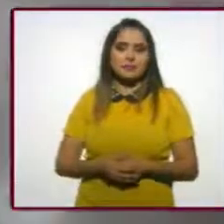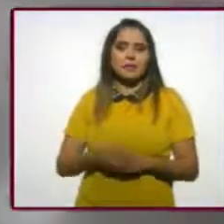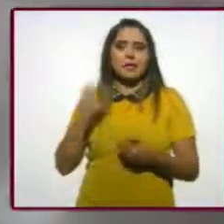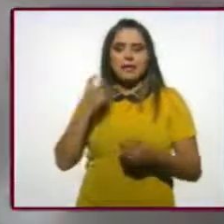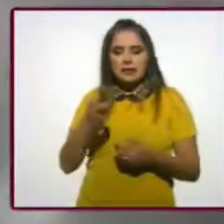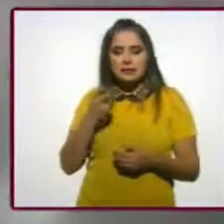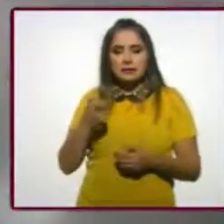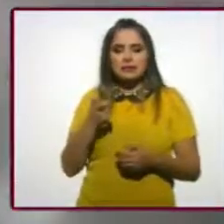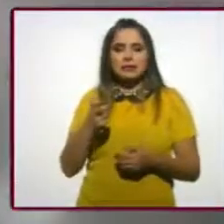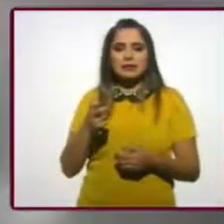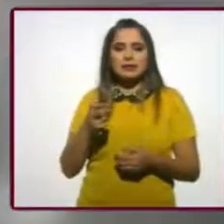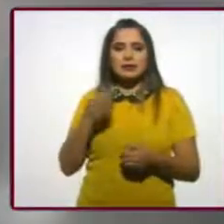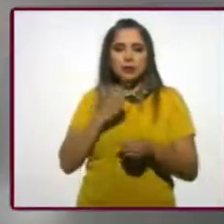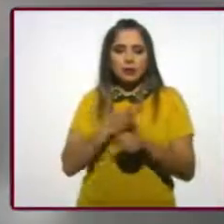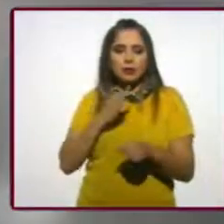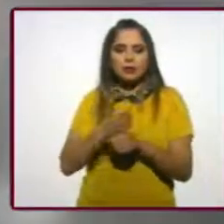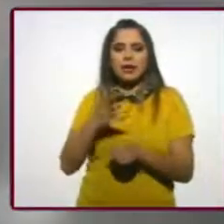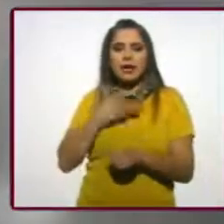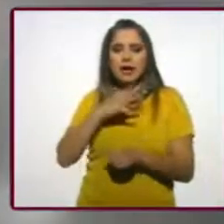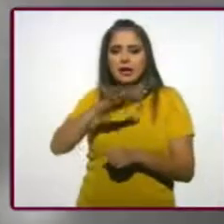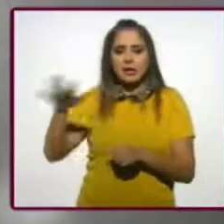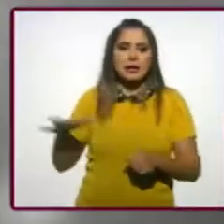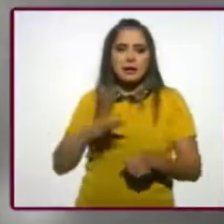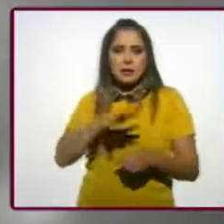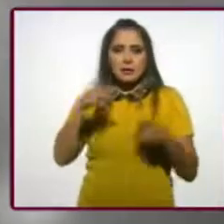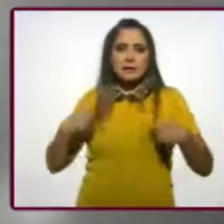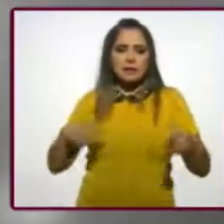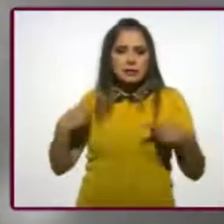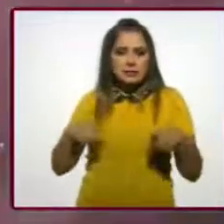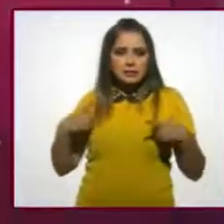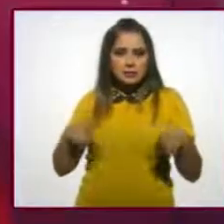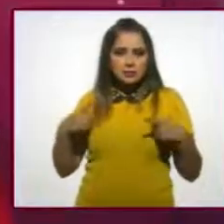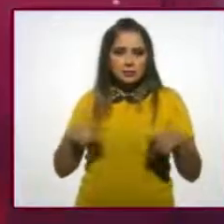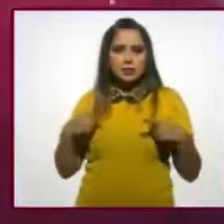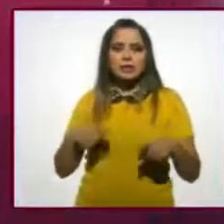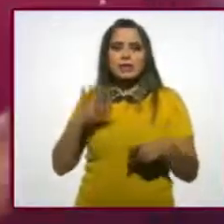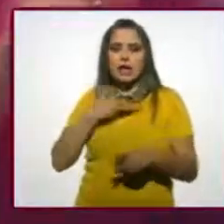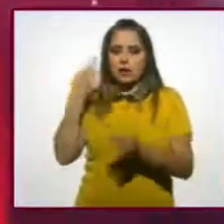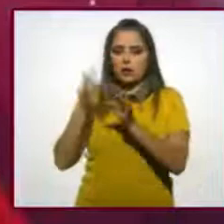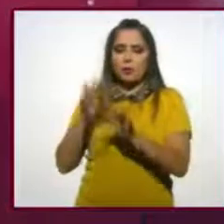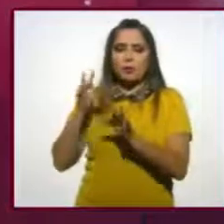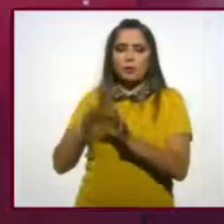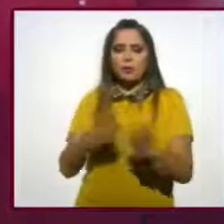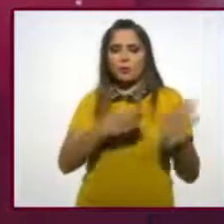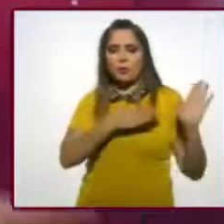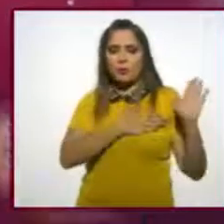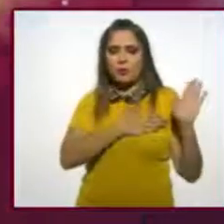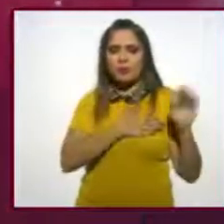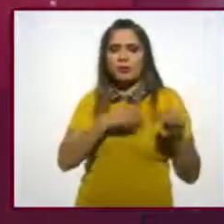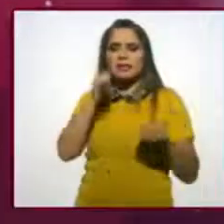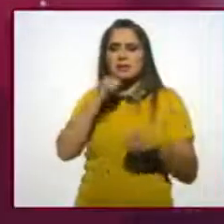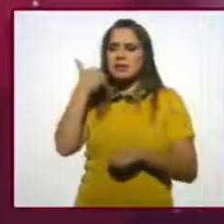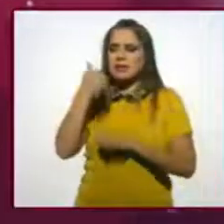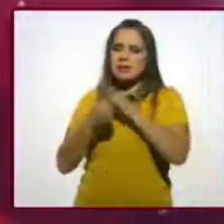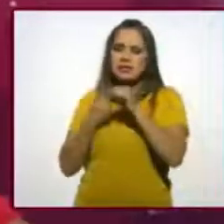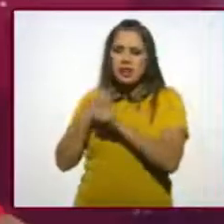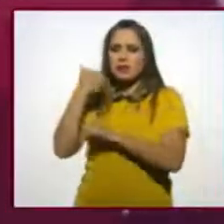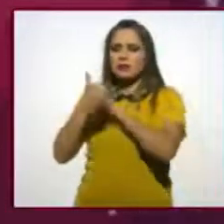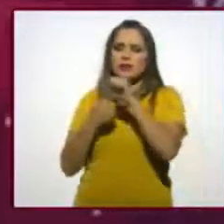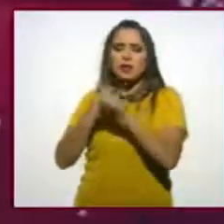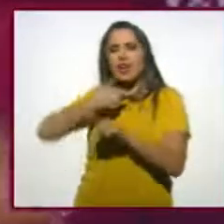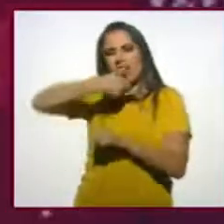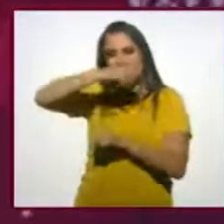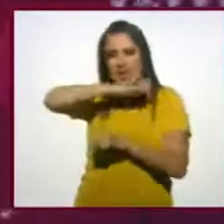sensación que se presentaba mucho en la sociedad, incumplimiento en promesas de campaña, que se veía cada 6 años, que se repite en